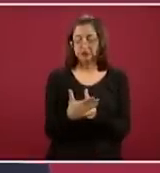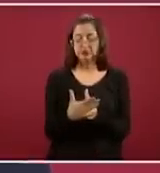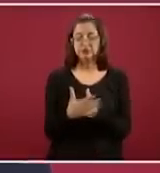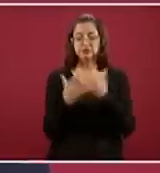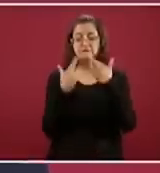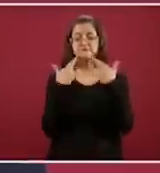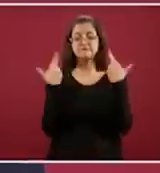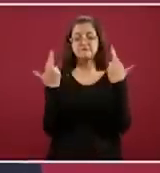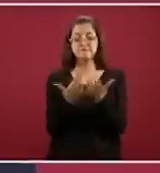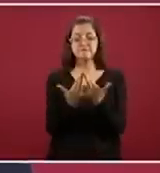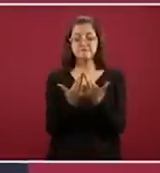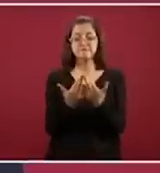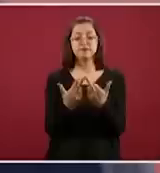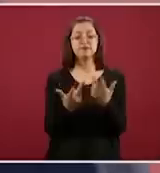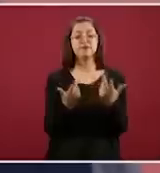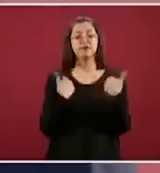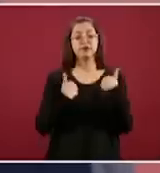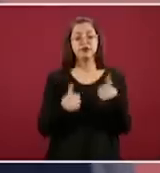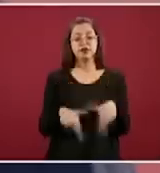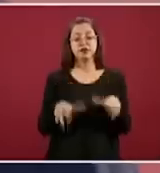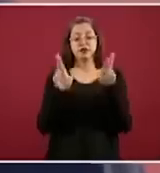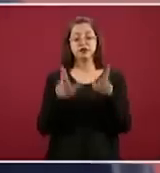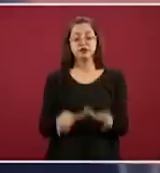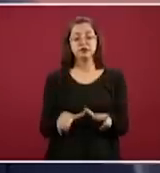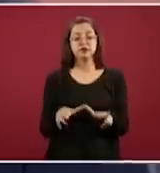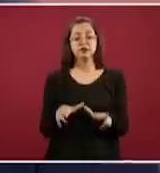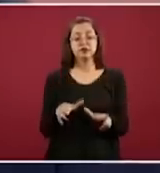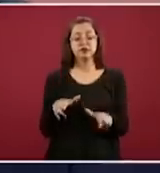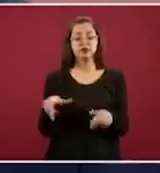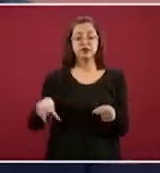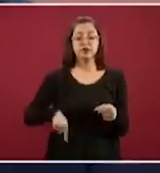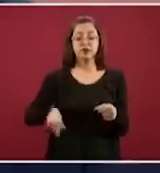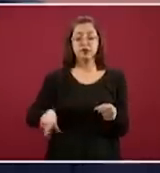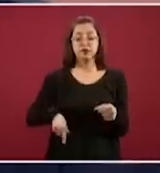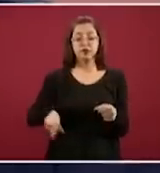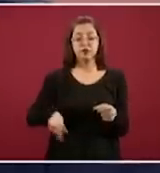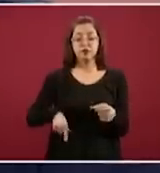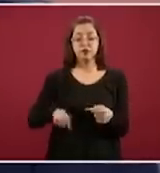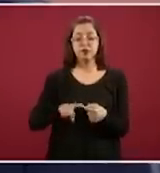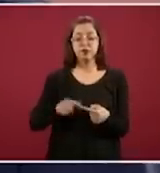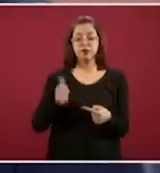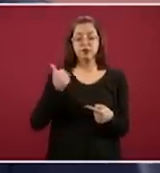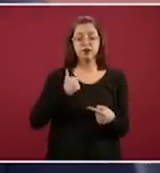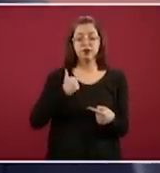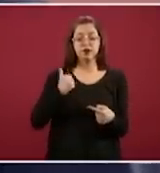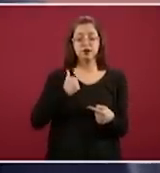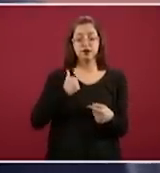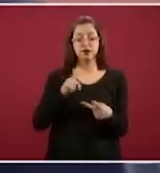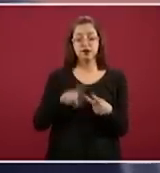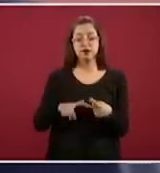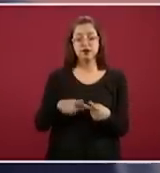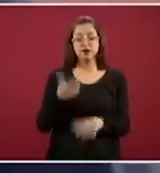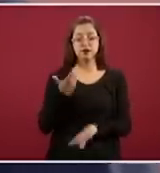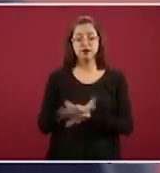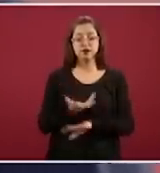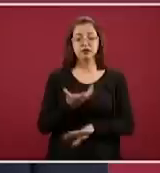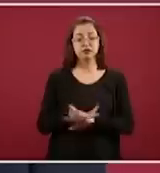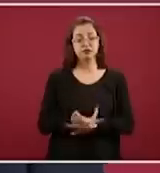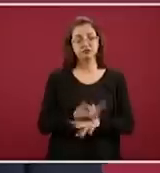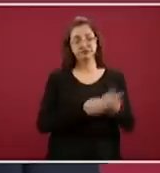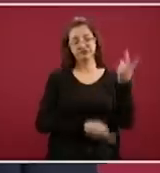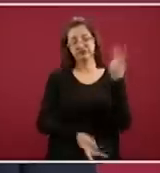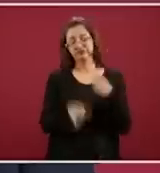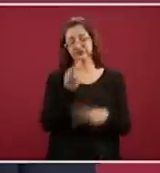día de hoy. Vienen representantes del gobierno de Canadá y de Estados